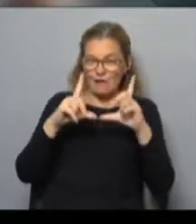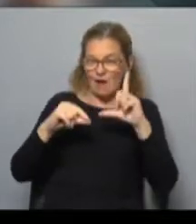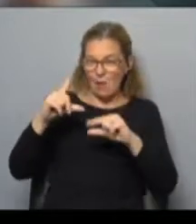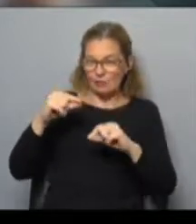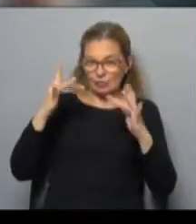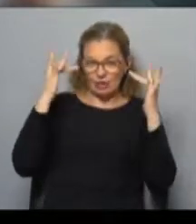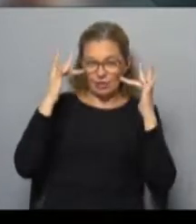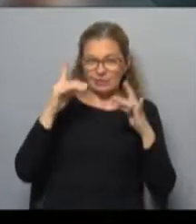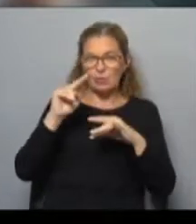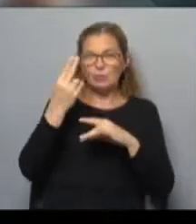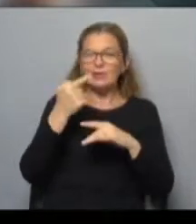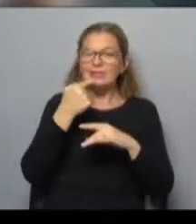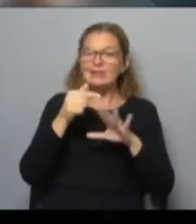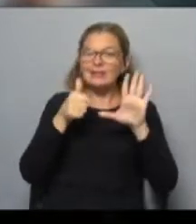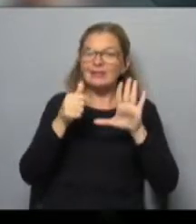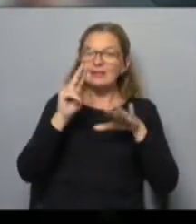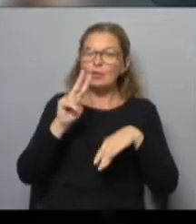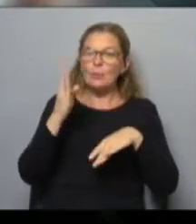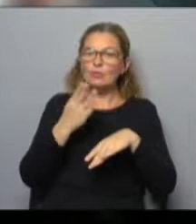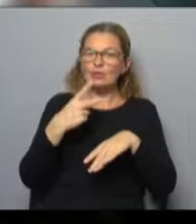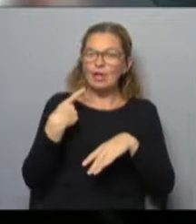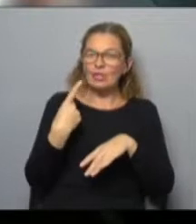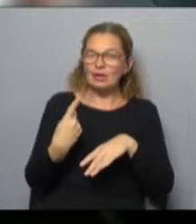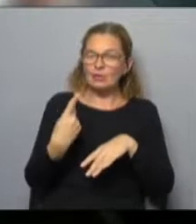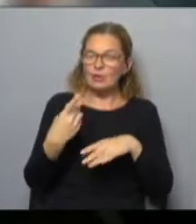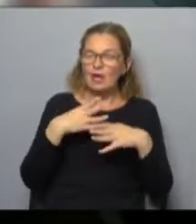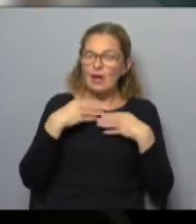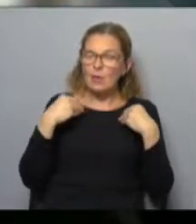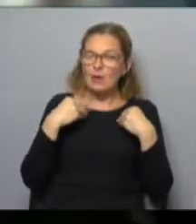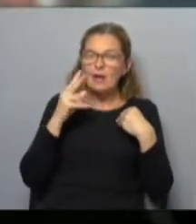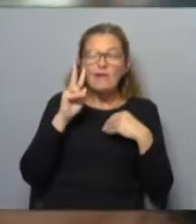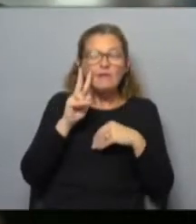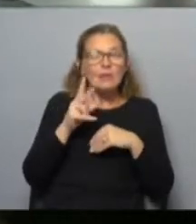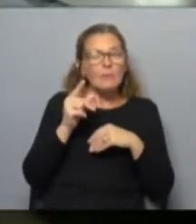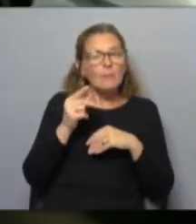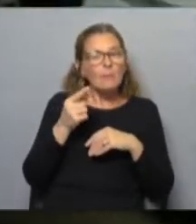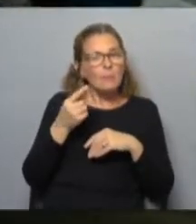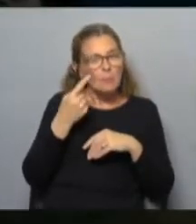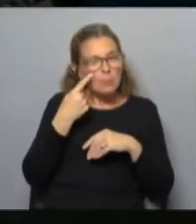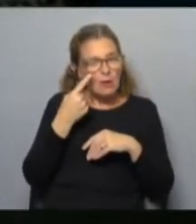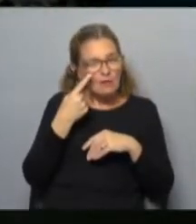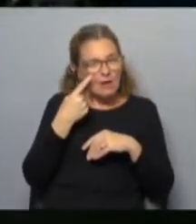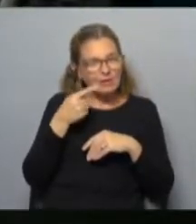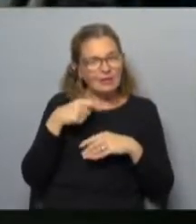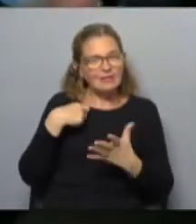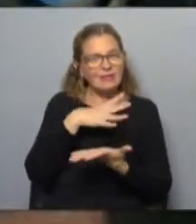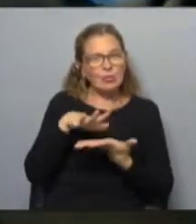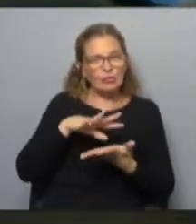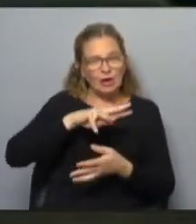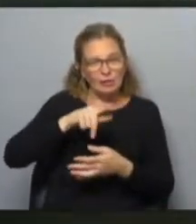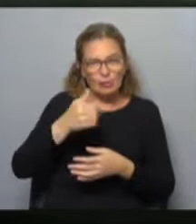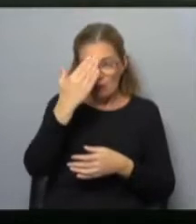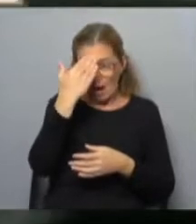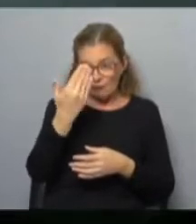Uruguay, reveló que el 62% de los directores de escuelas ven probable y muy probable que hayan situaciones de robo en las